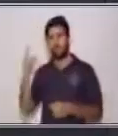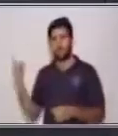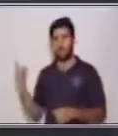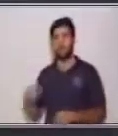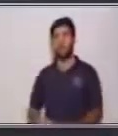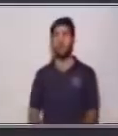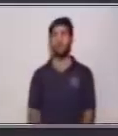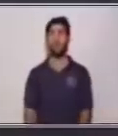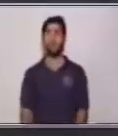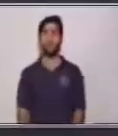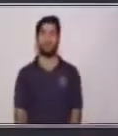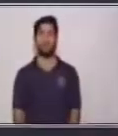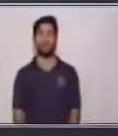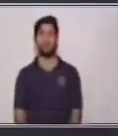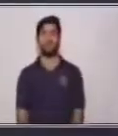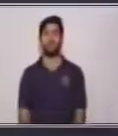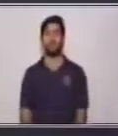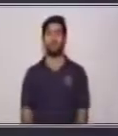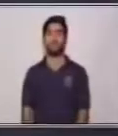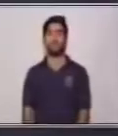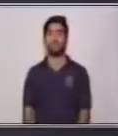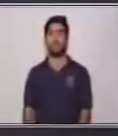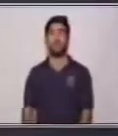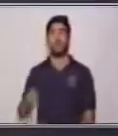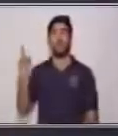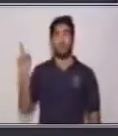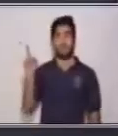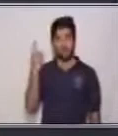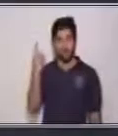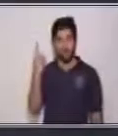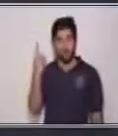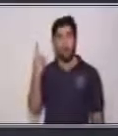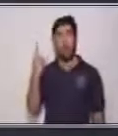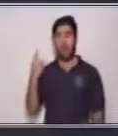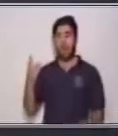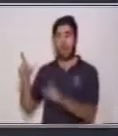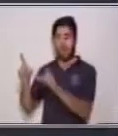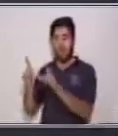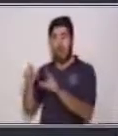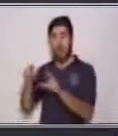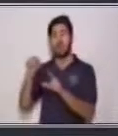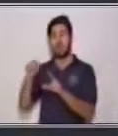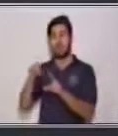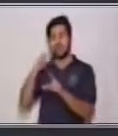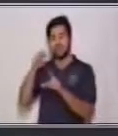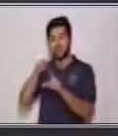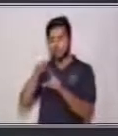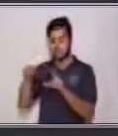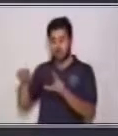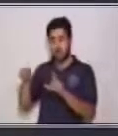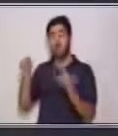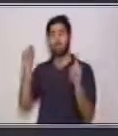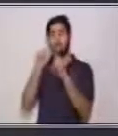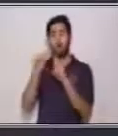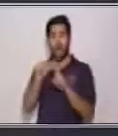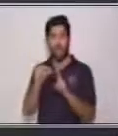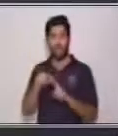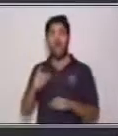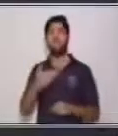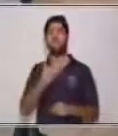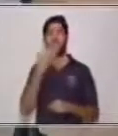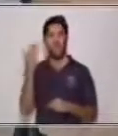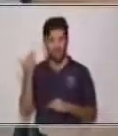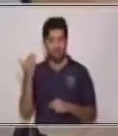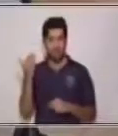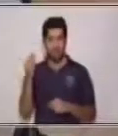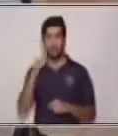la redacción de una receta. Primero es que debe de tener un lenguaje sencillo y adecuado. Si tiene